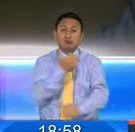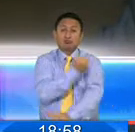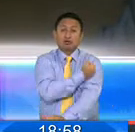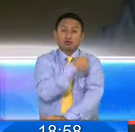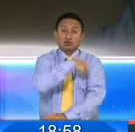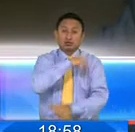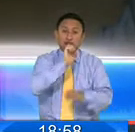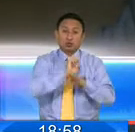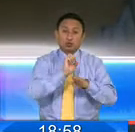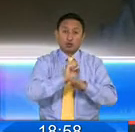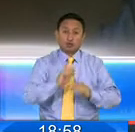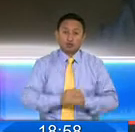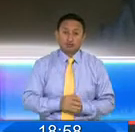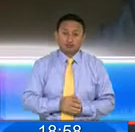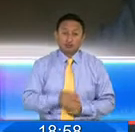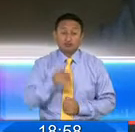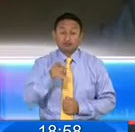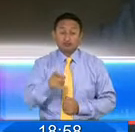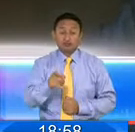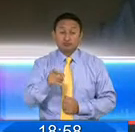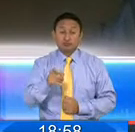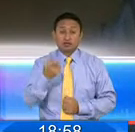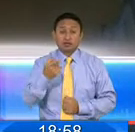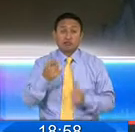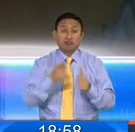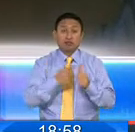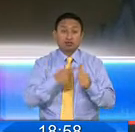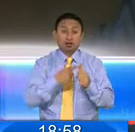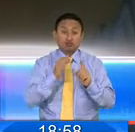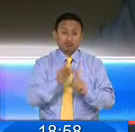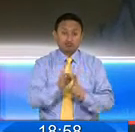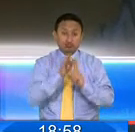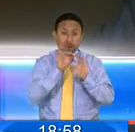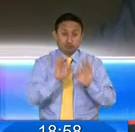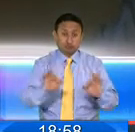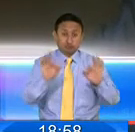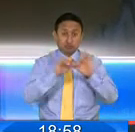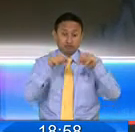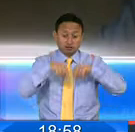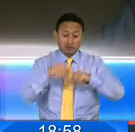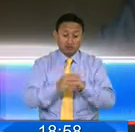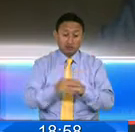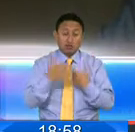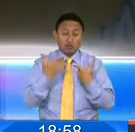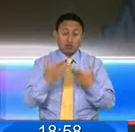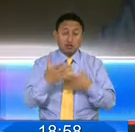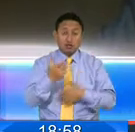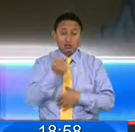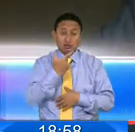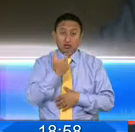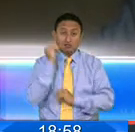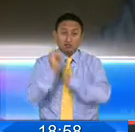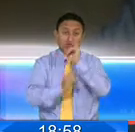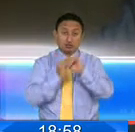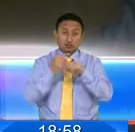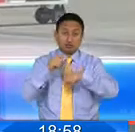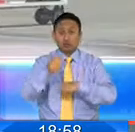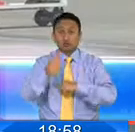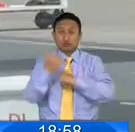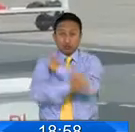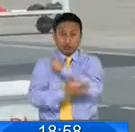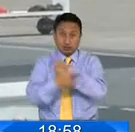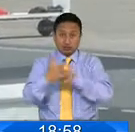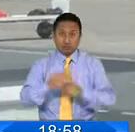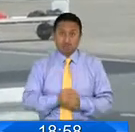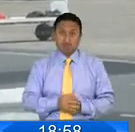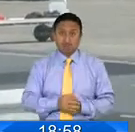esa es la condición principal para entrada de un medicamento extranjero en otro país debido a eso es que no